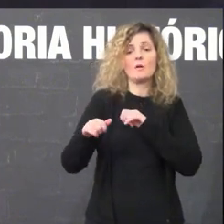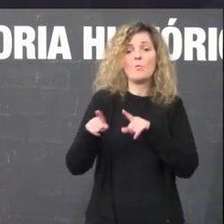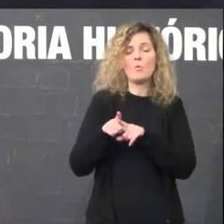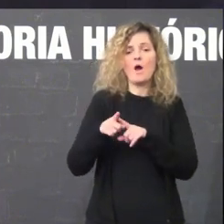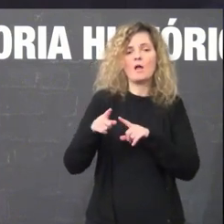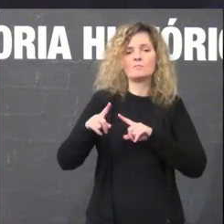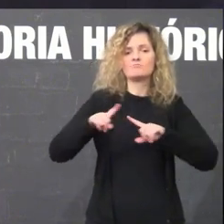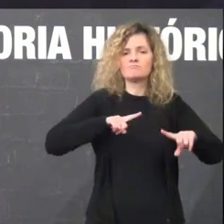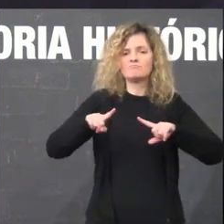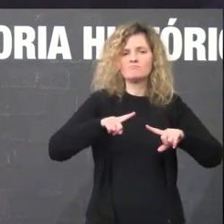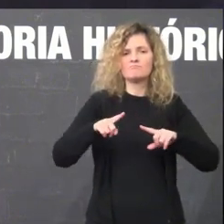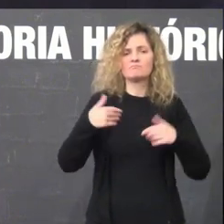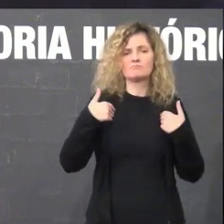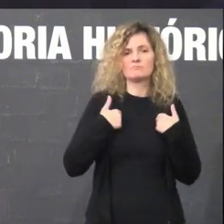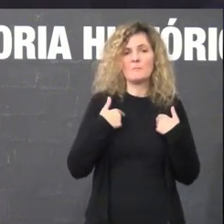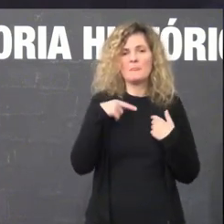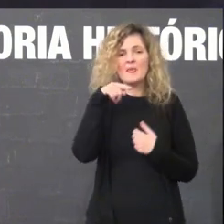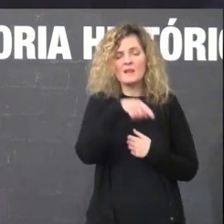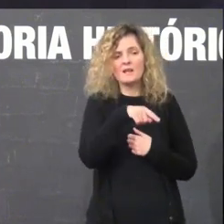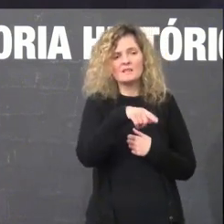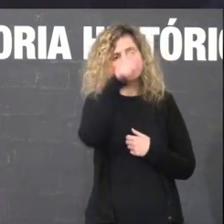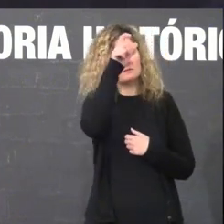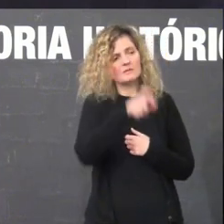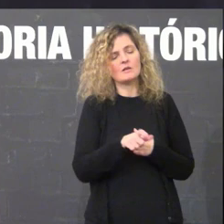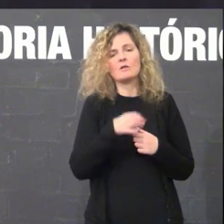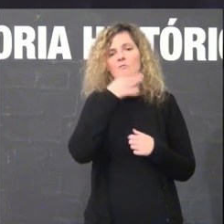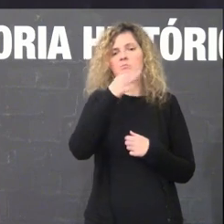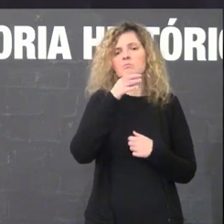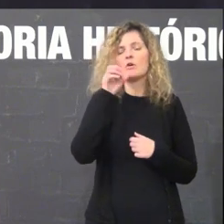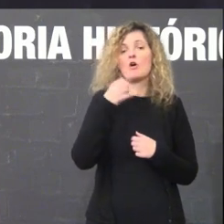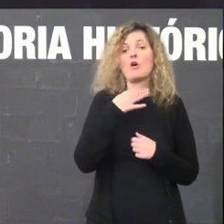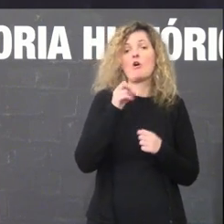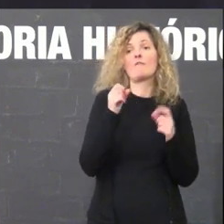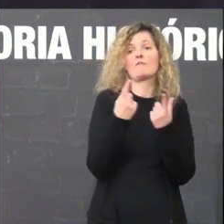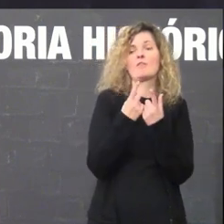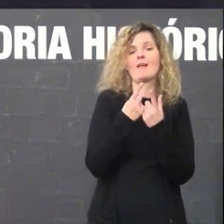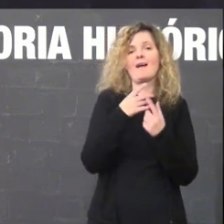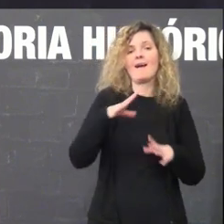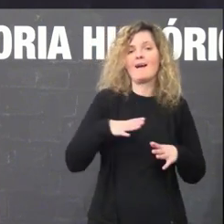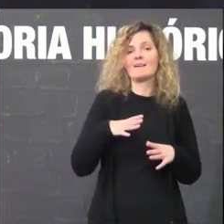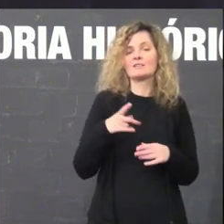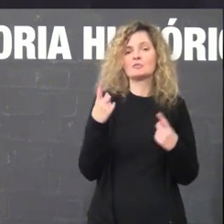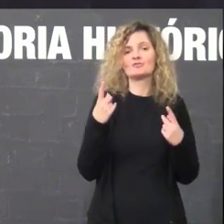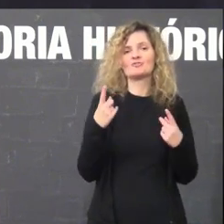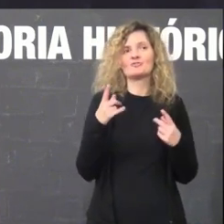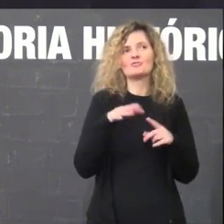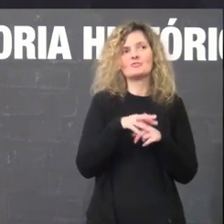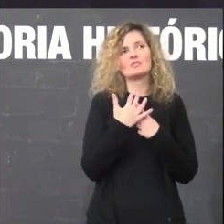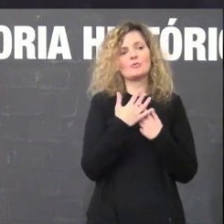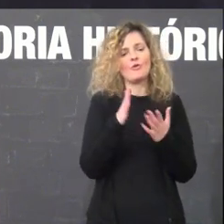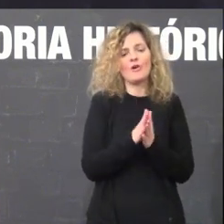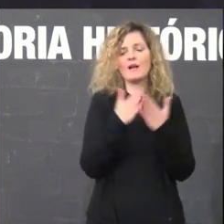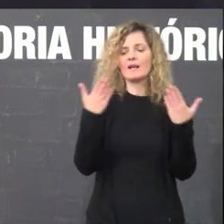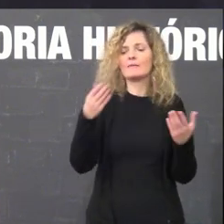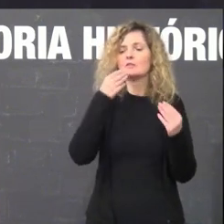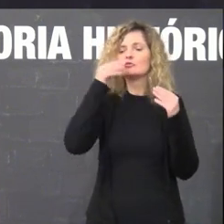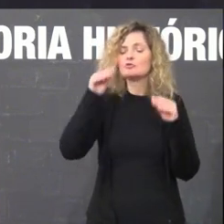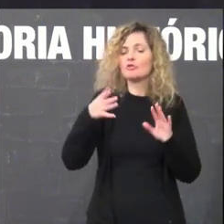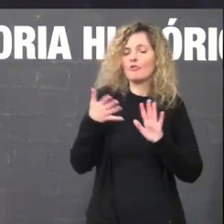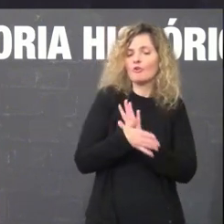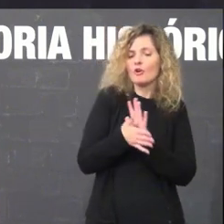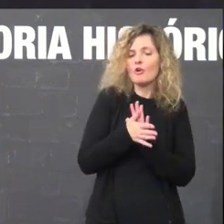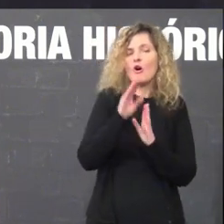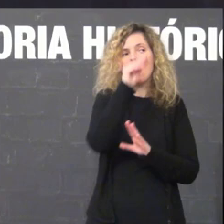pensáis que el hecho de que ese sea el relato oficial en Argentina tiene que ver Solo con lo que ponen los libros de historia o